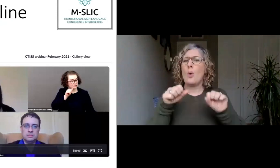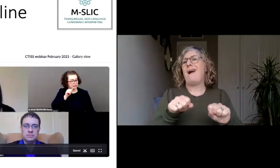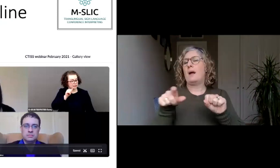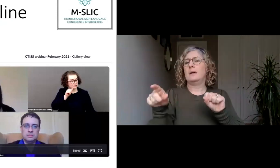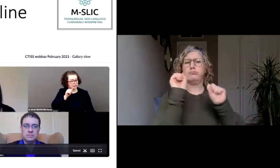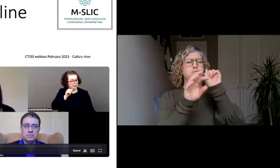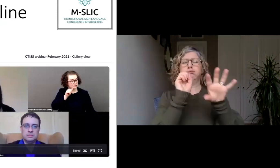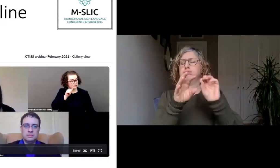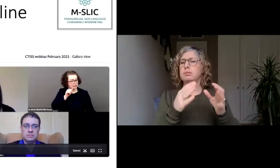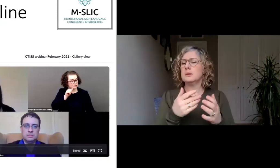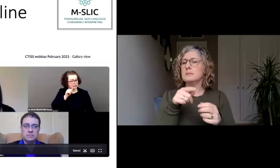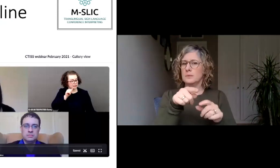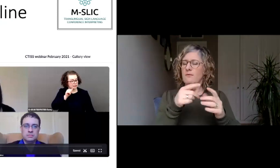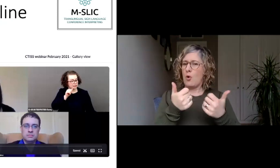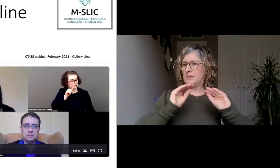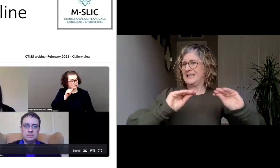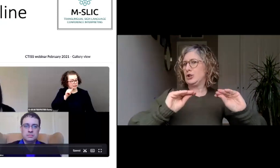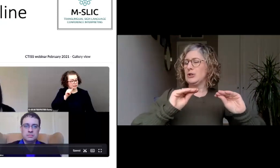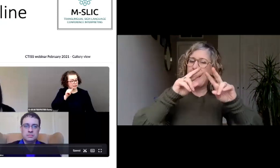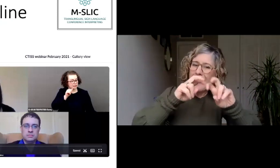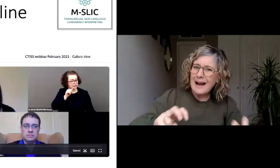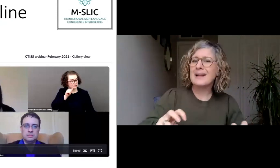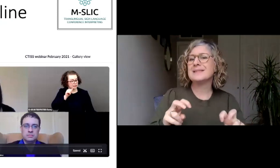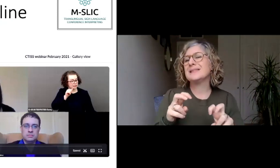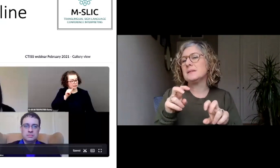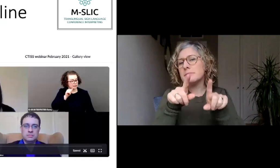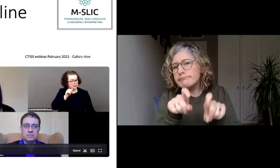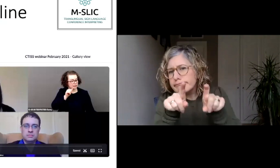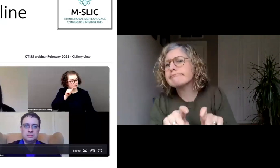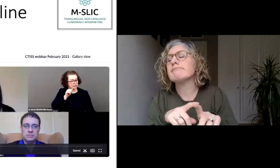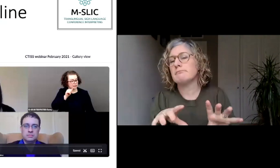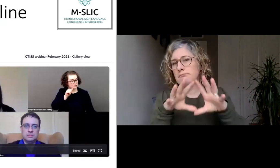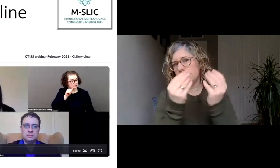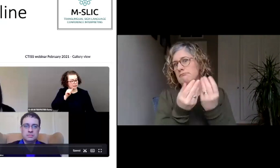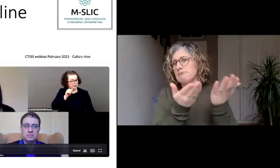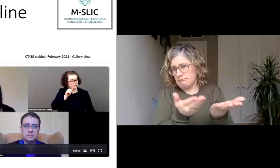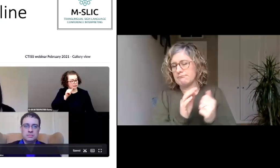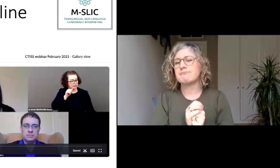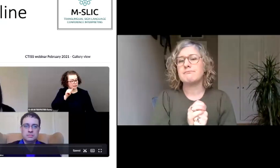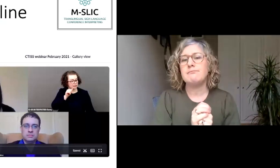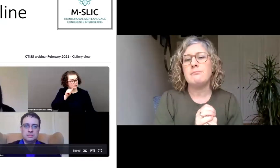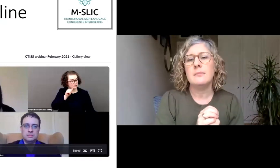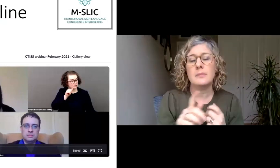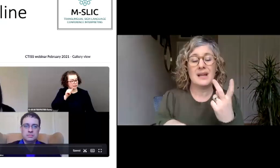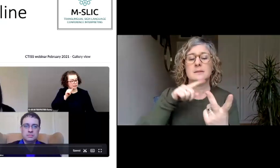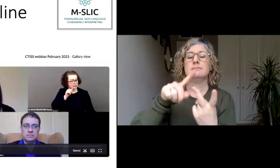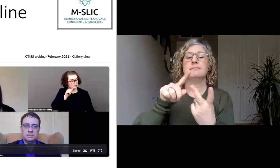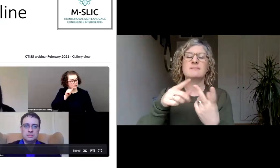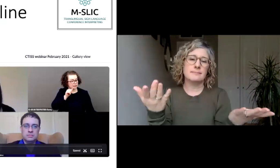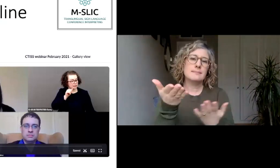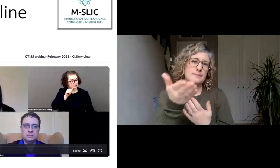y va a grabarme ya sea haciendo signos o hablando y es un